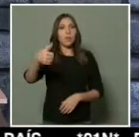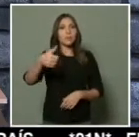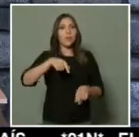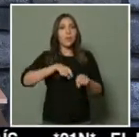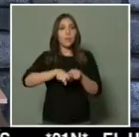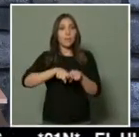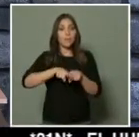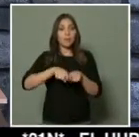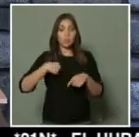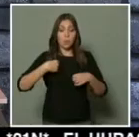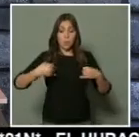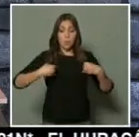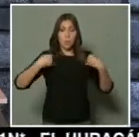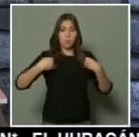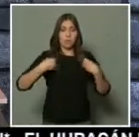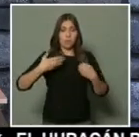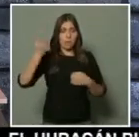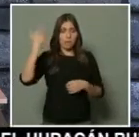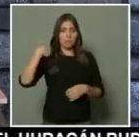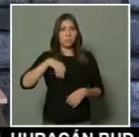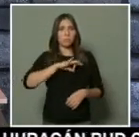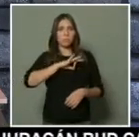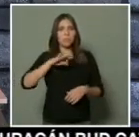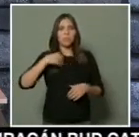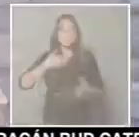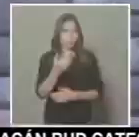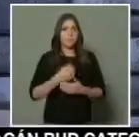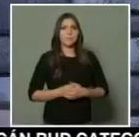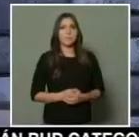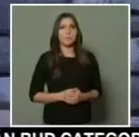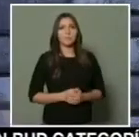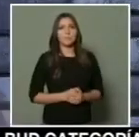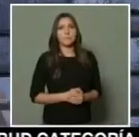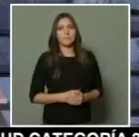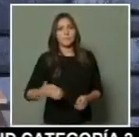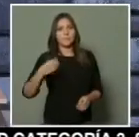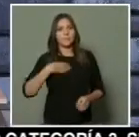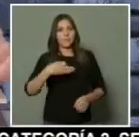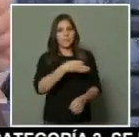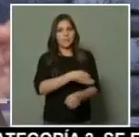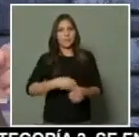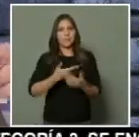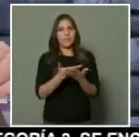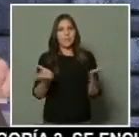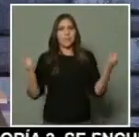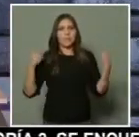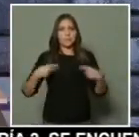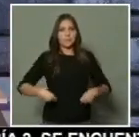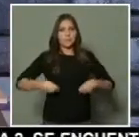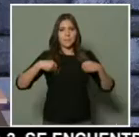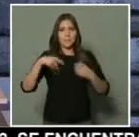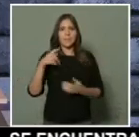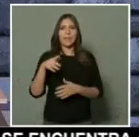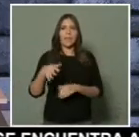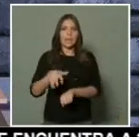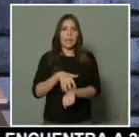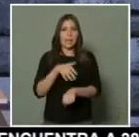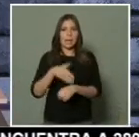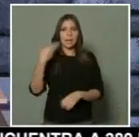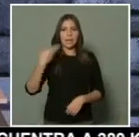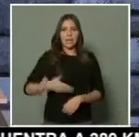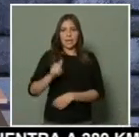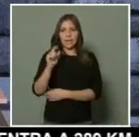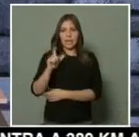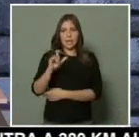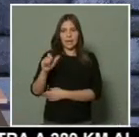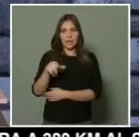derecho de las y los capitalinos a tener agua potable suficiente en sus casas. En tanto, Alejandro Argüelles Almontes, del PRI, dijo que es necesario legislar